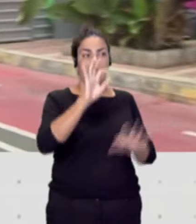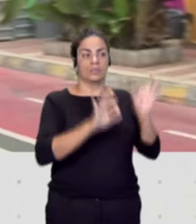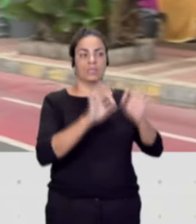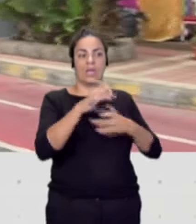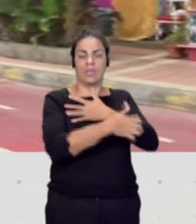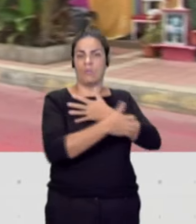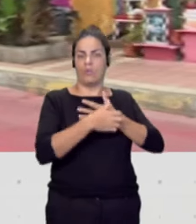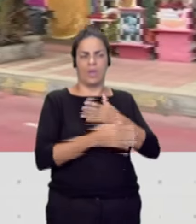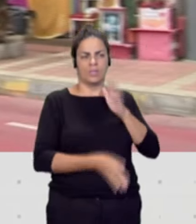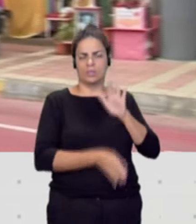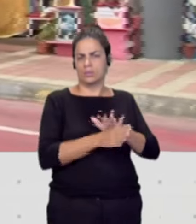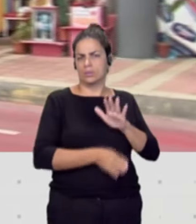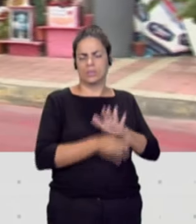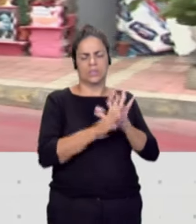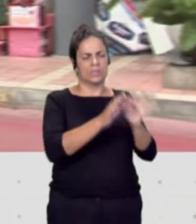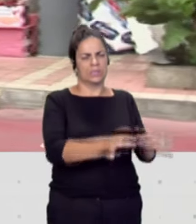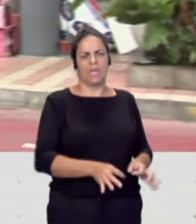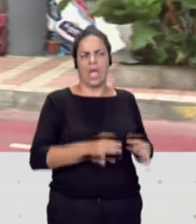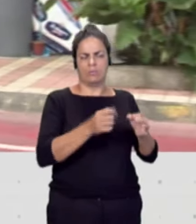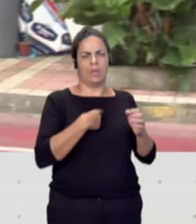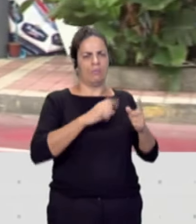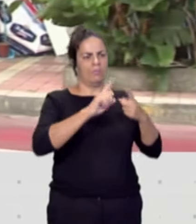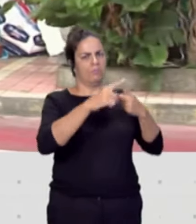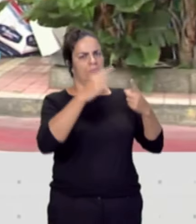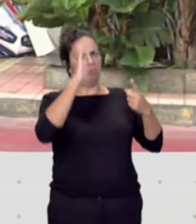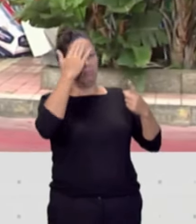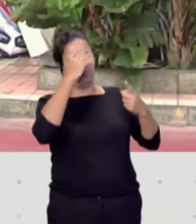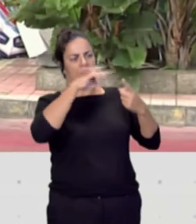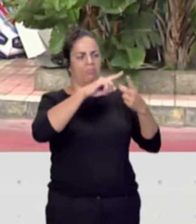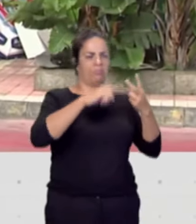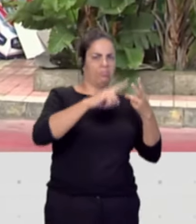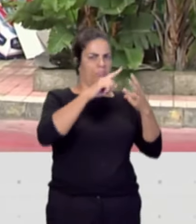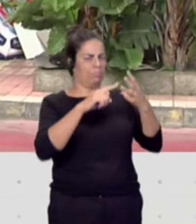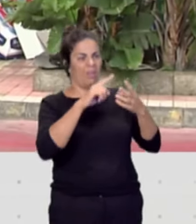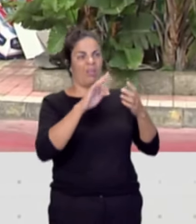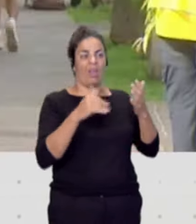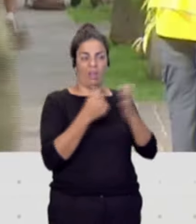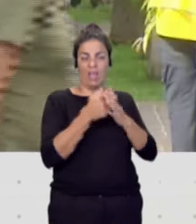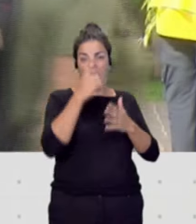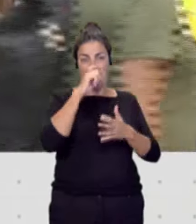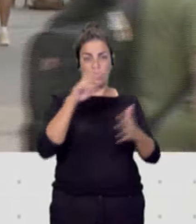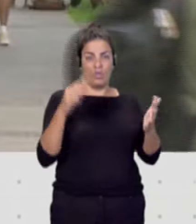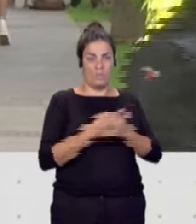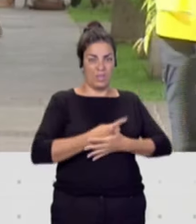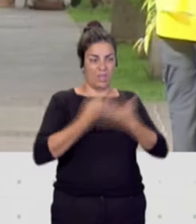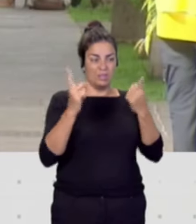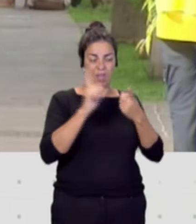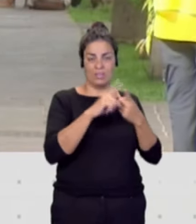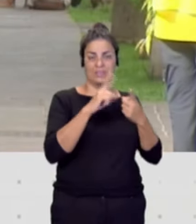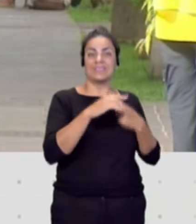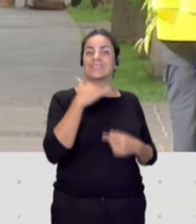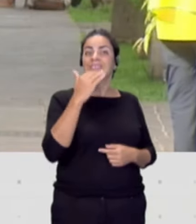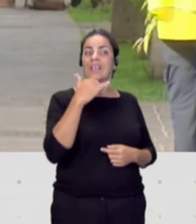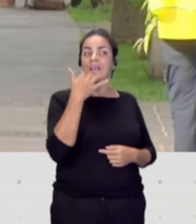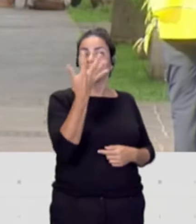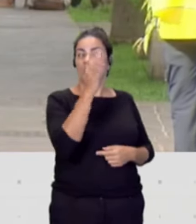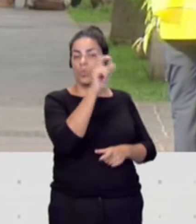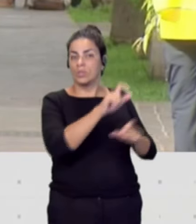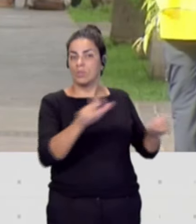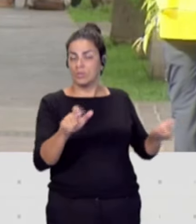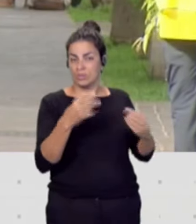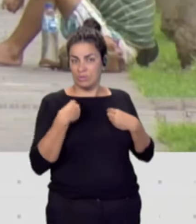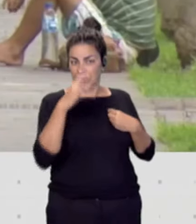siempre hemos estado a la cabeza, a veces incluso en el primer lugar. En el año 2016 teníamos casi un 50% de la población